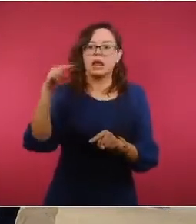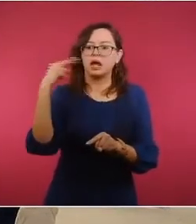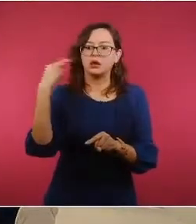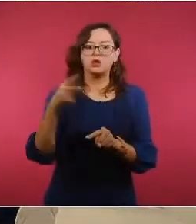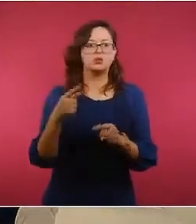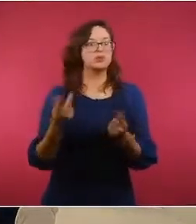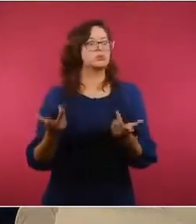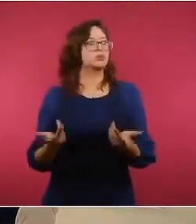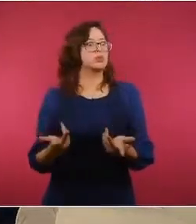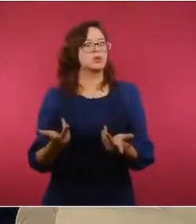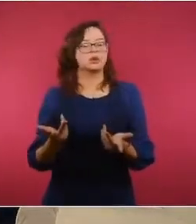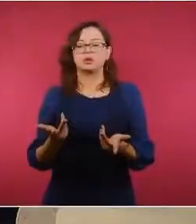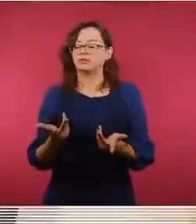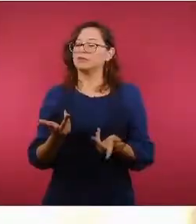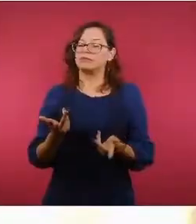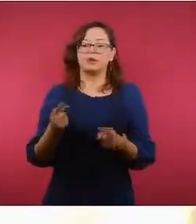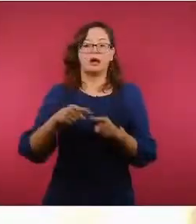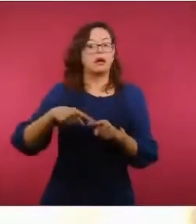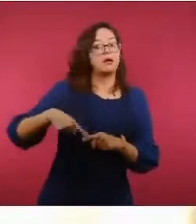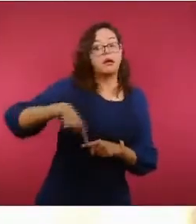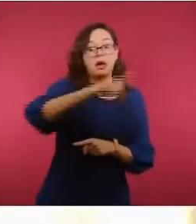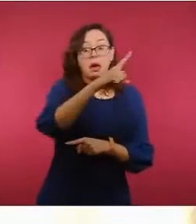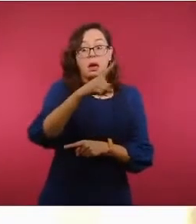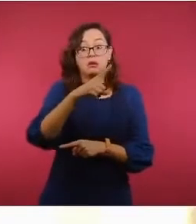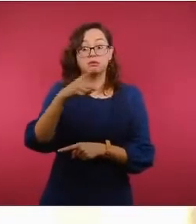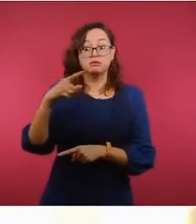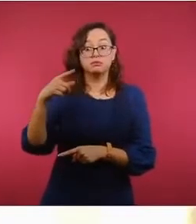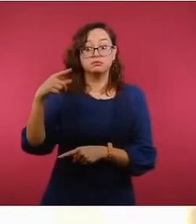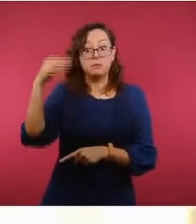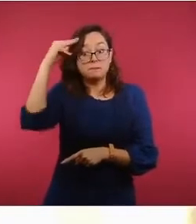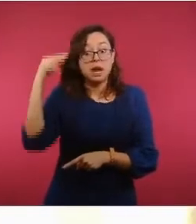no es para ir a Mérida,